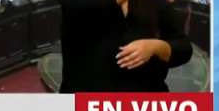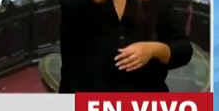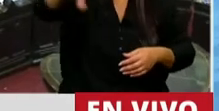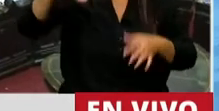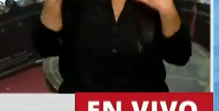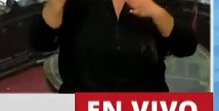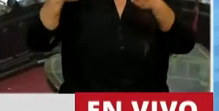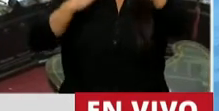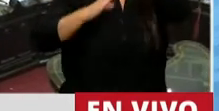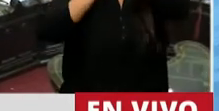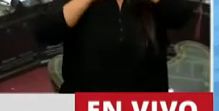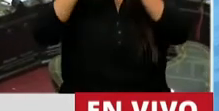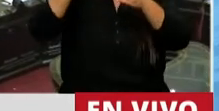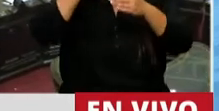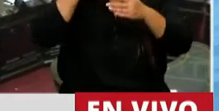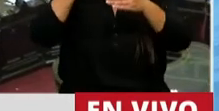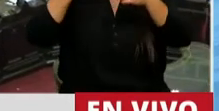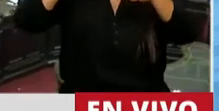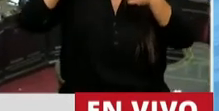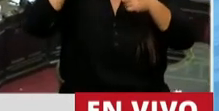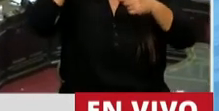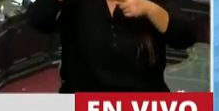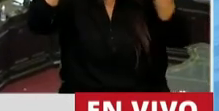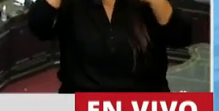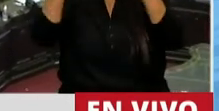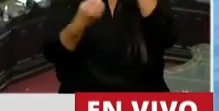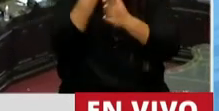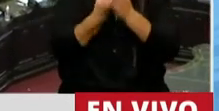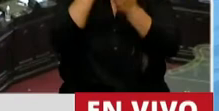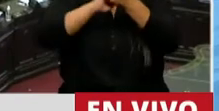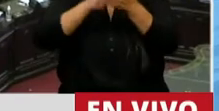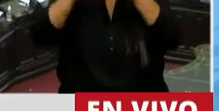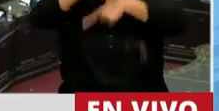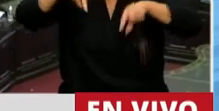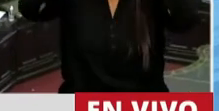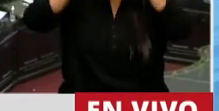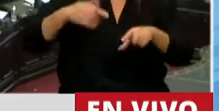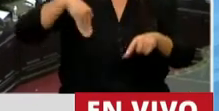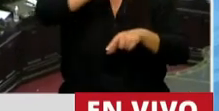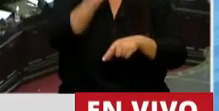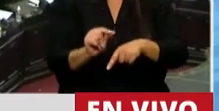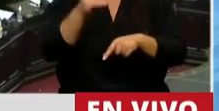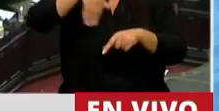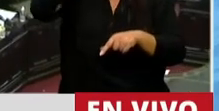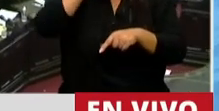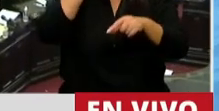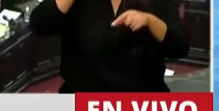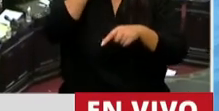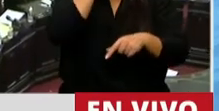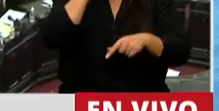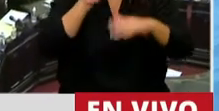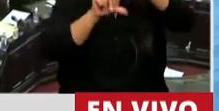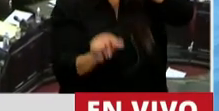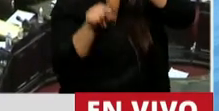en la producción de conocimientos en nuestra Argentina y en materia de soberanía, sobre todo todo lo que se hace en la Antártida y que